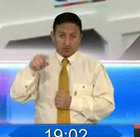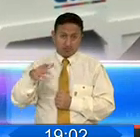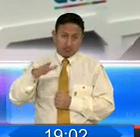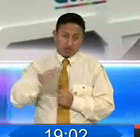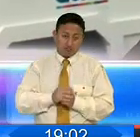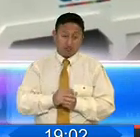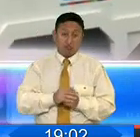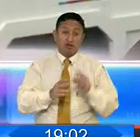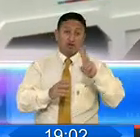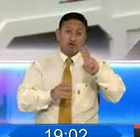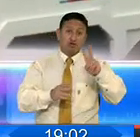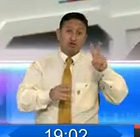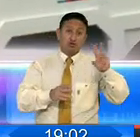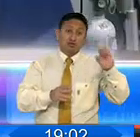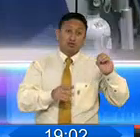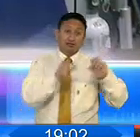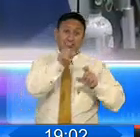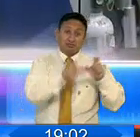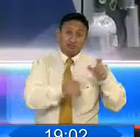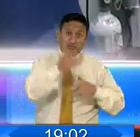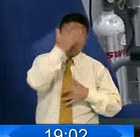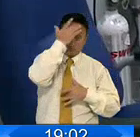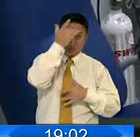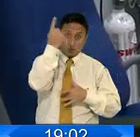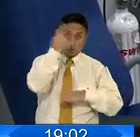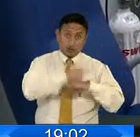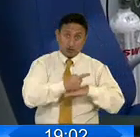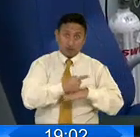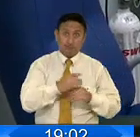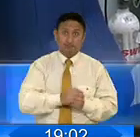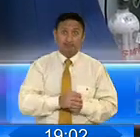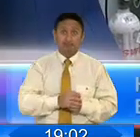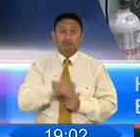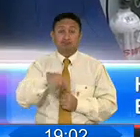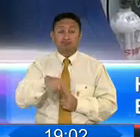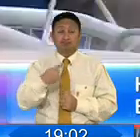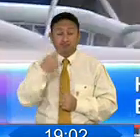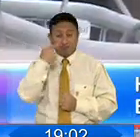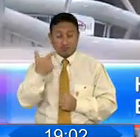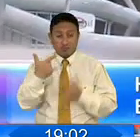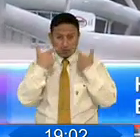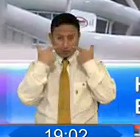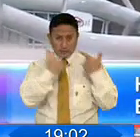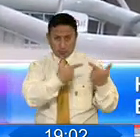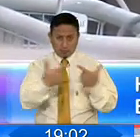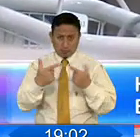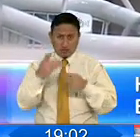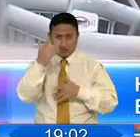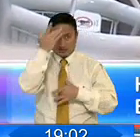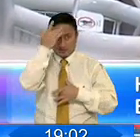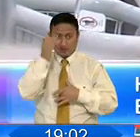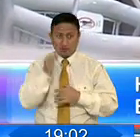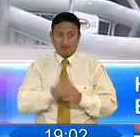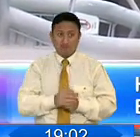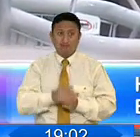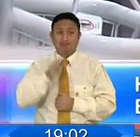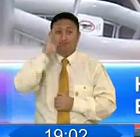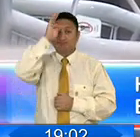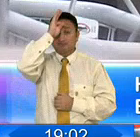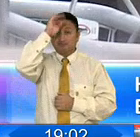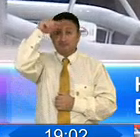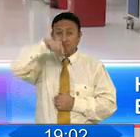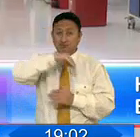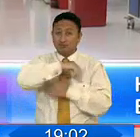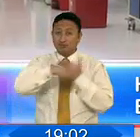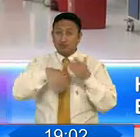media de 220 pacientes día. Francisco Mora, coordinador institucional de vigilancia epidemiológica, explica que en hospitalización todo está